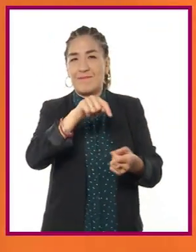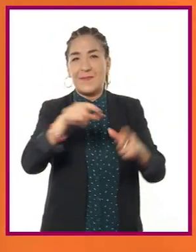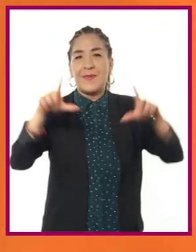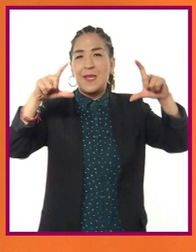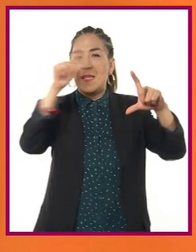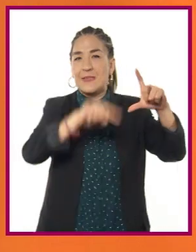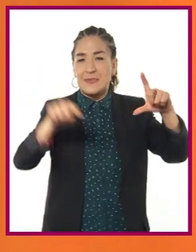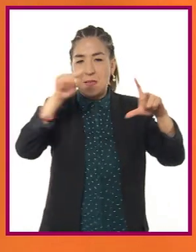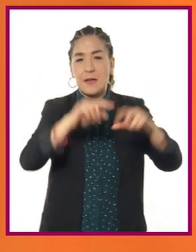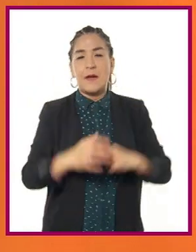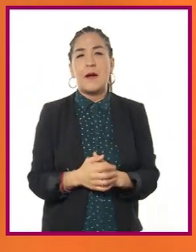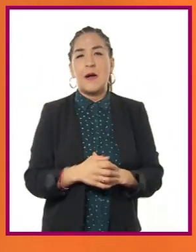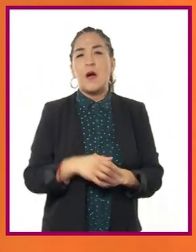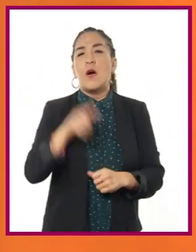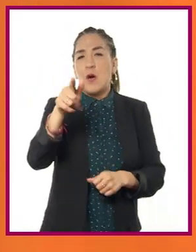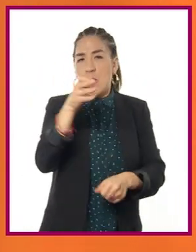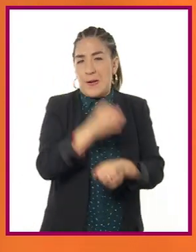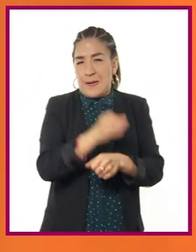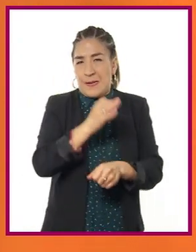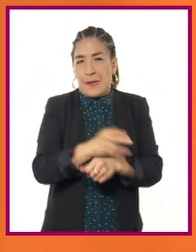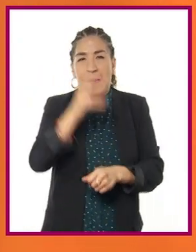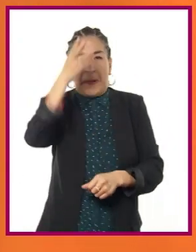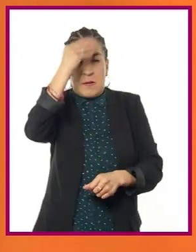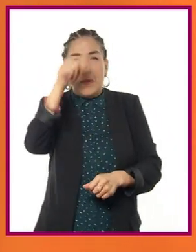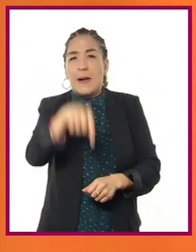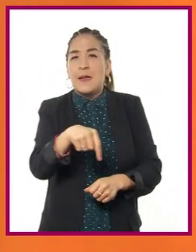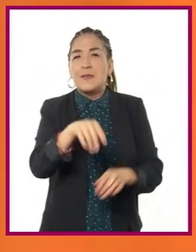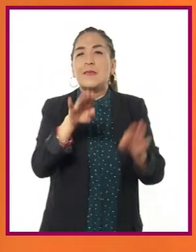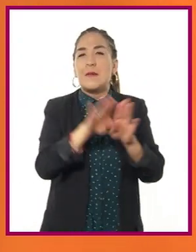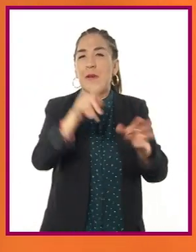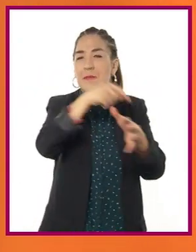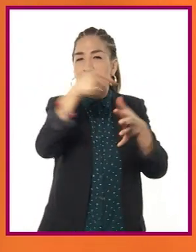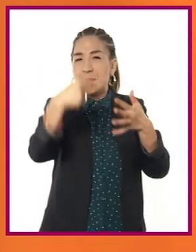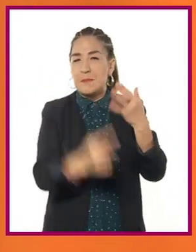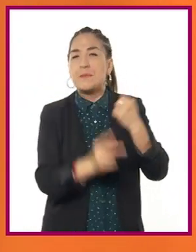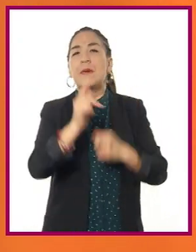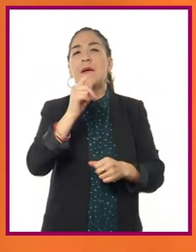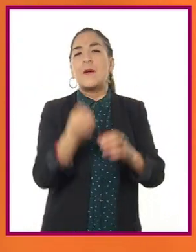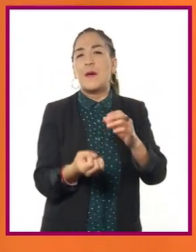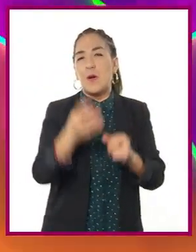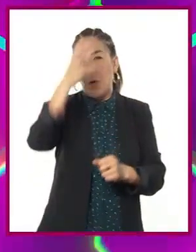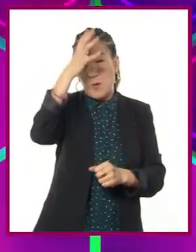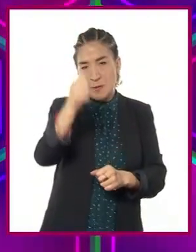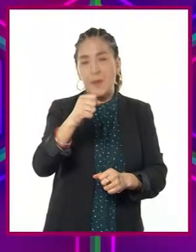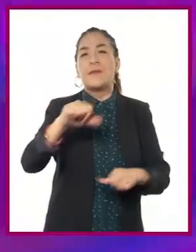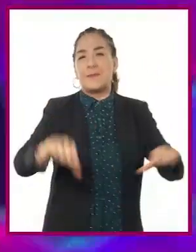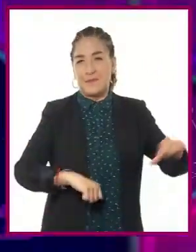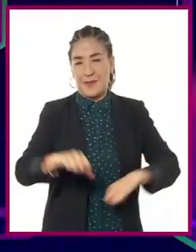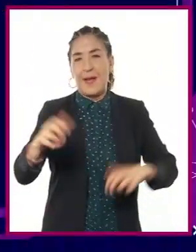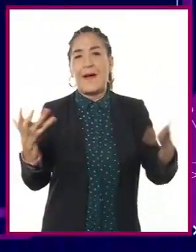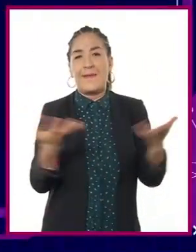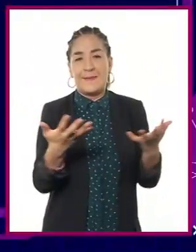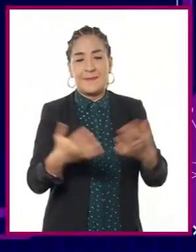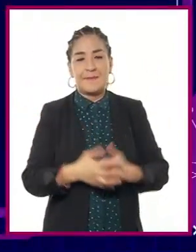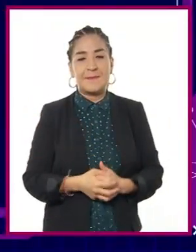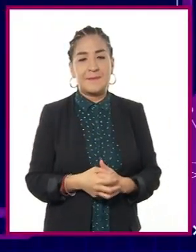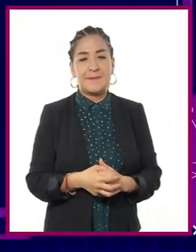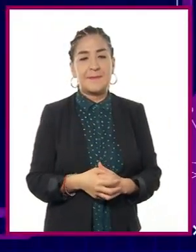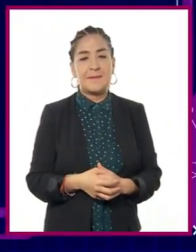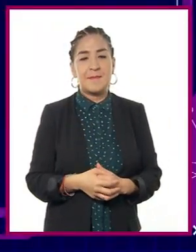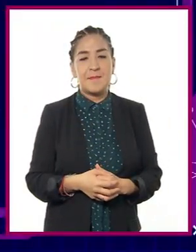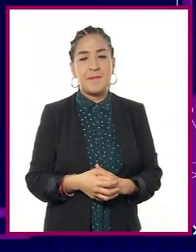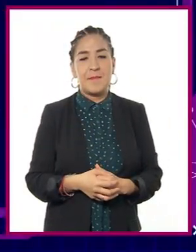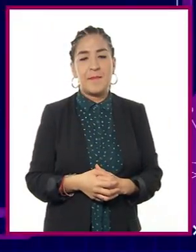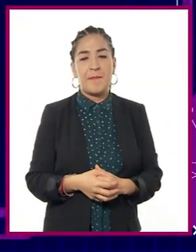Para fortalecer el aprendizaje de estos conceptos, resolvamos la siguiente actividad. Si en